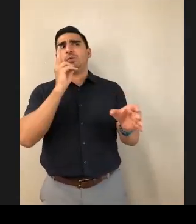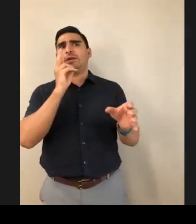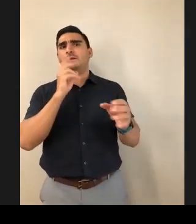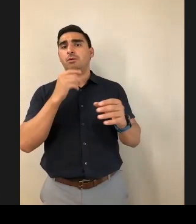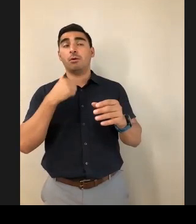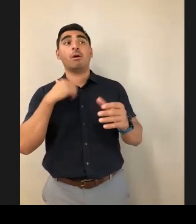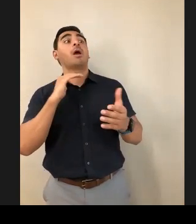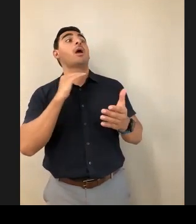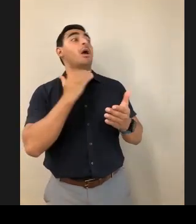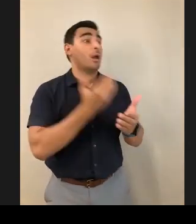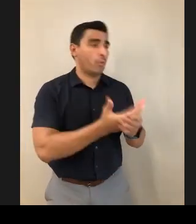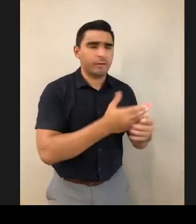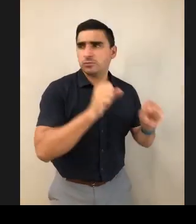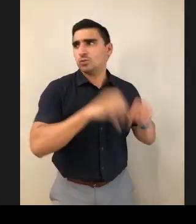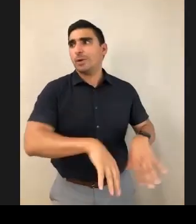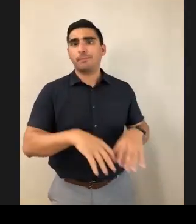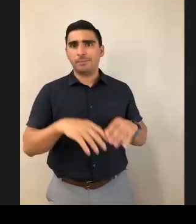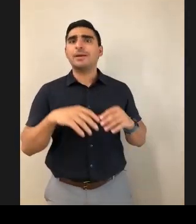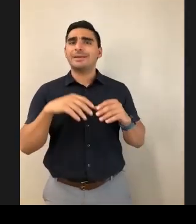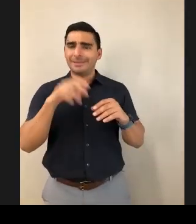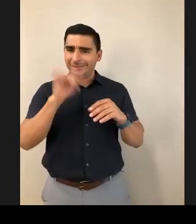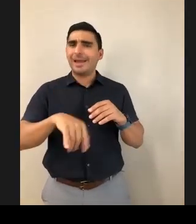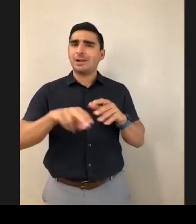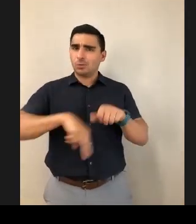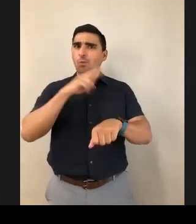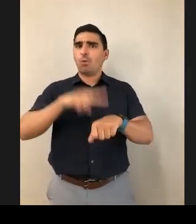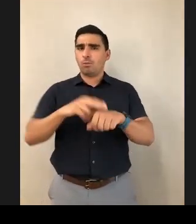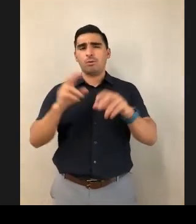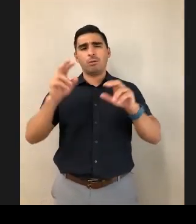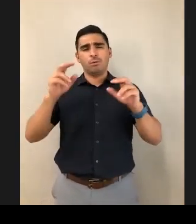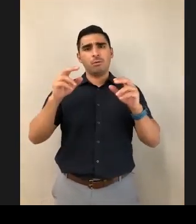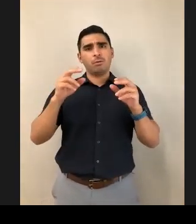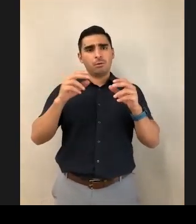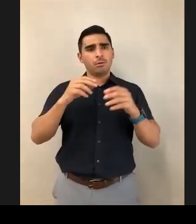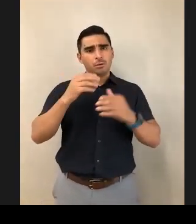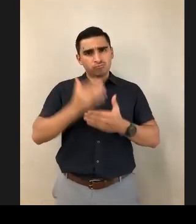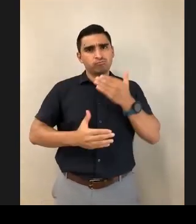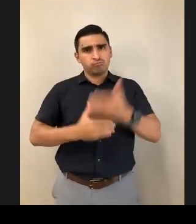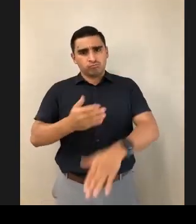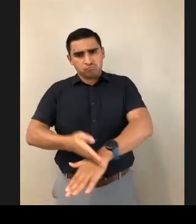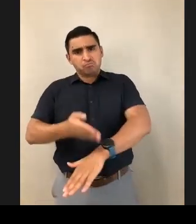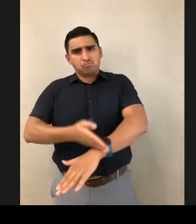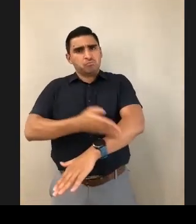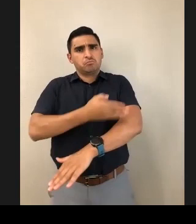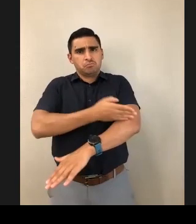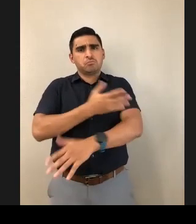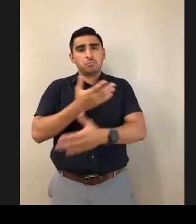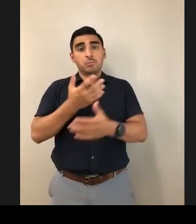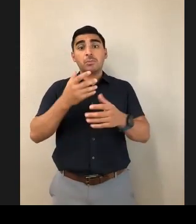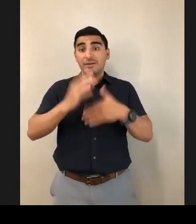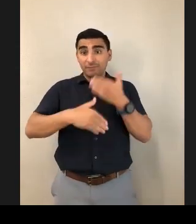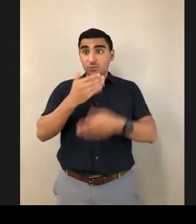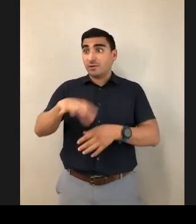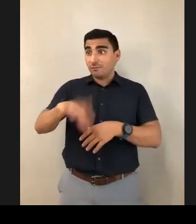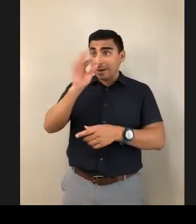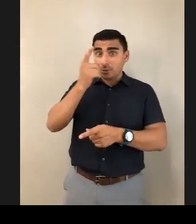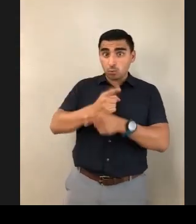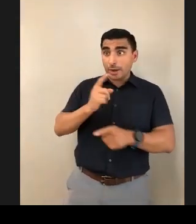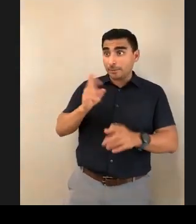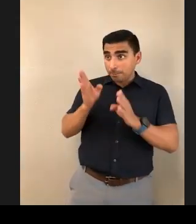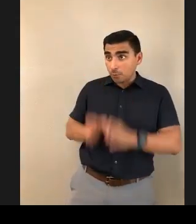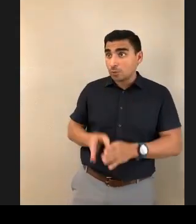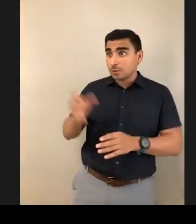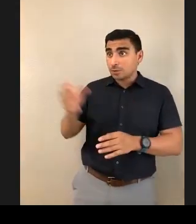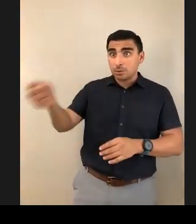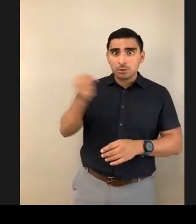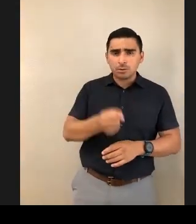entiendo que las personas que acaban de llegar están buscando nuevos trabajos, pero a veces duele